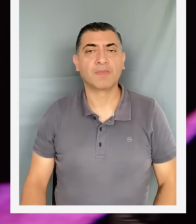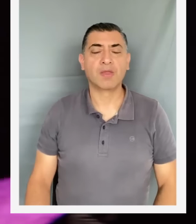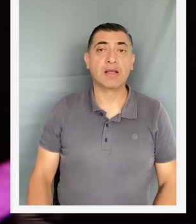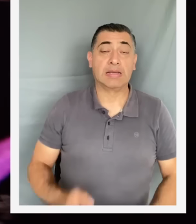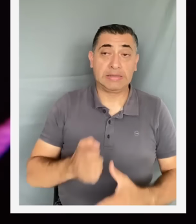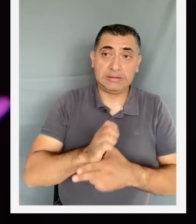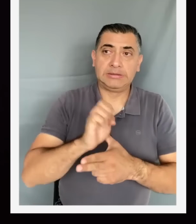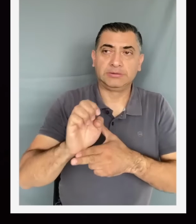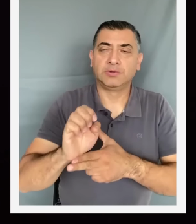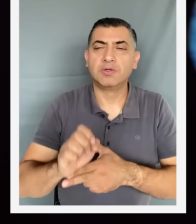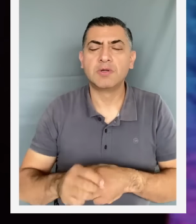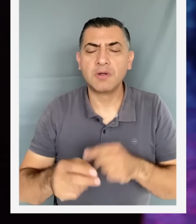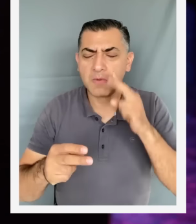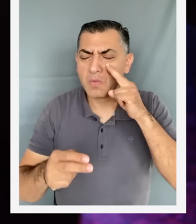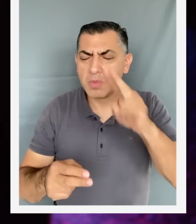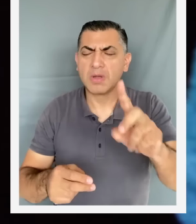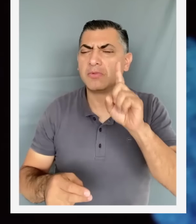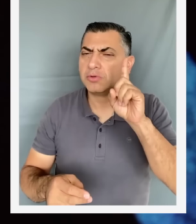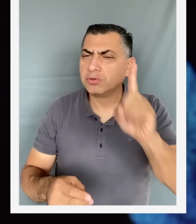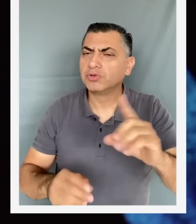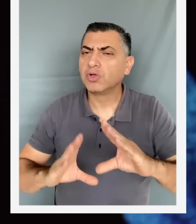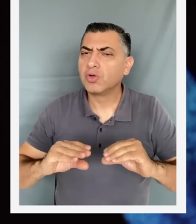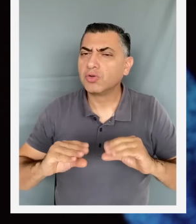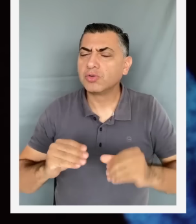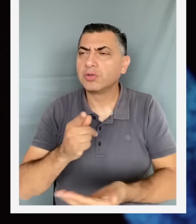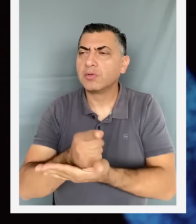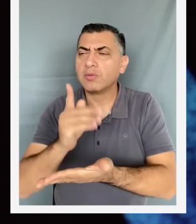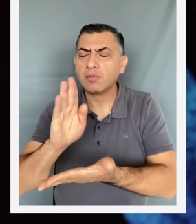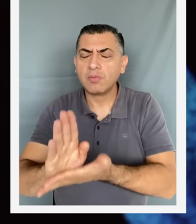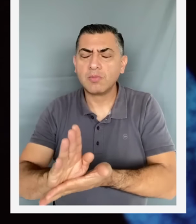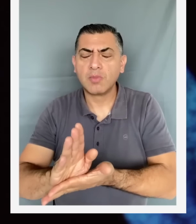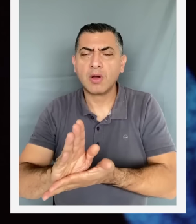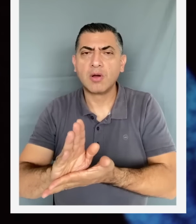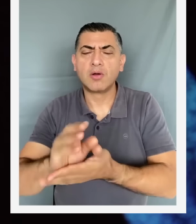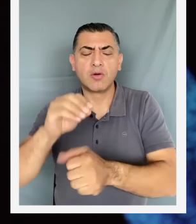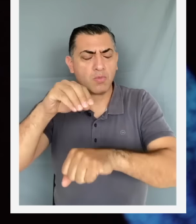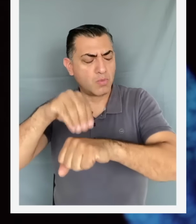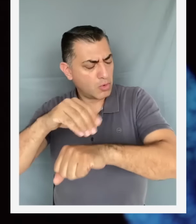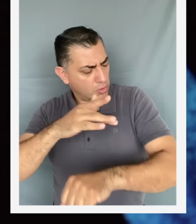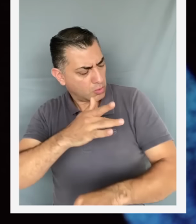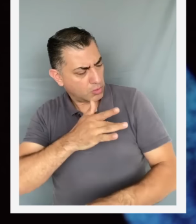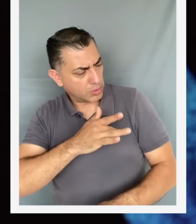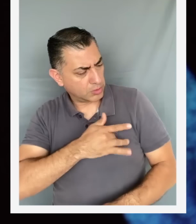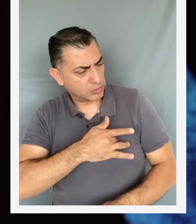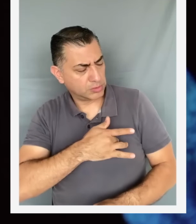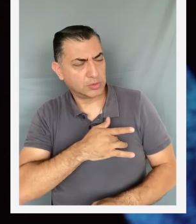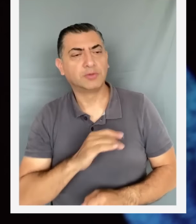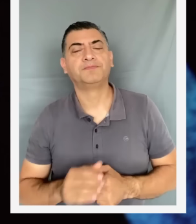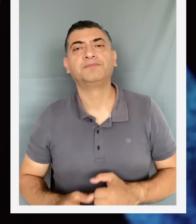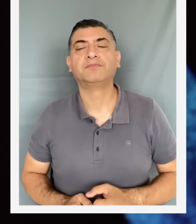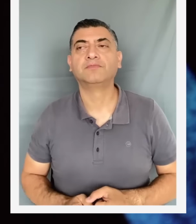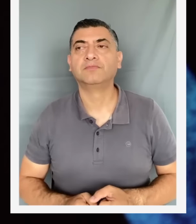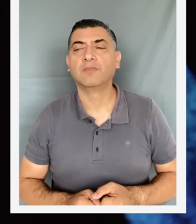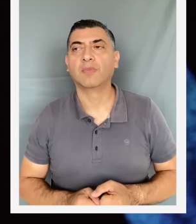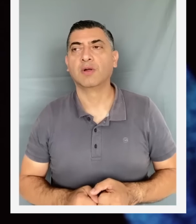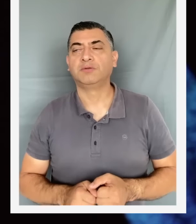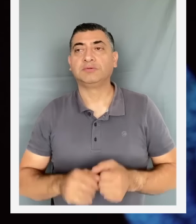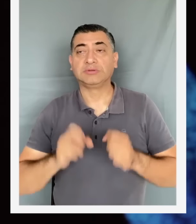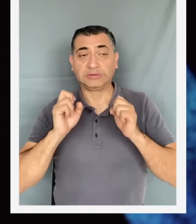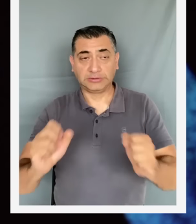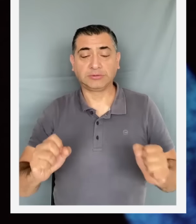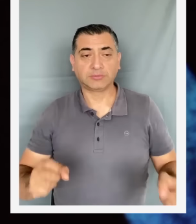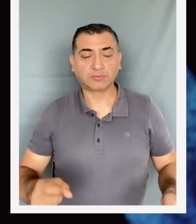lleva para ti y para mí a la primera de las enseñanzas que el apóstol Pablo quiere dejar en nuestro corazón con relación a